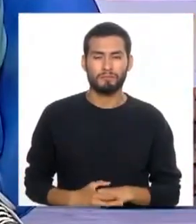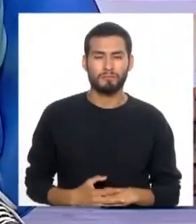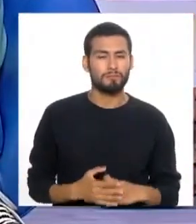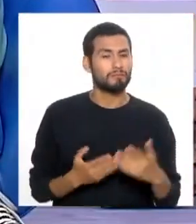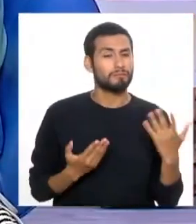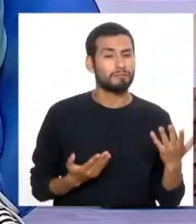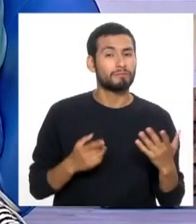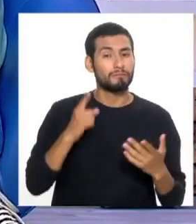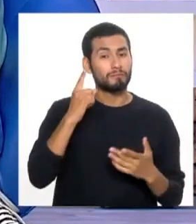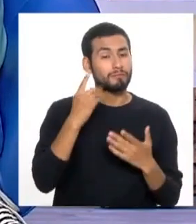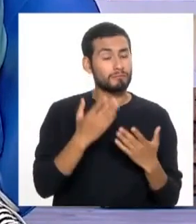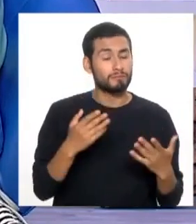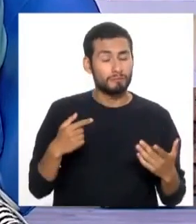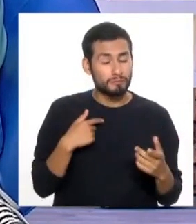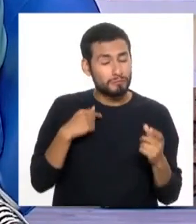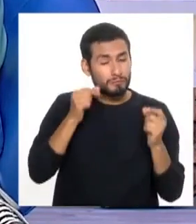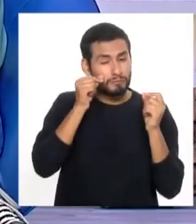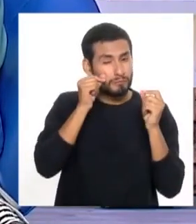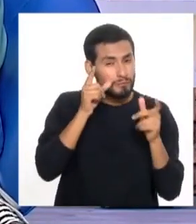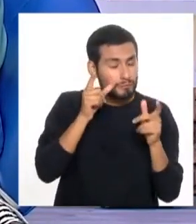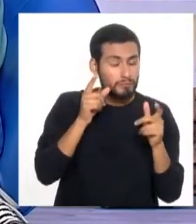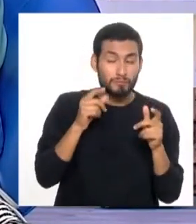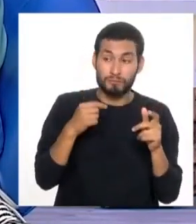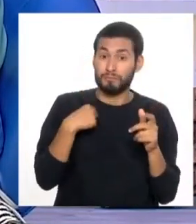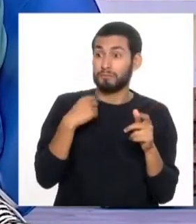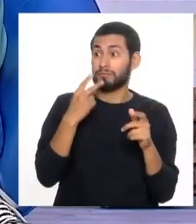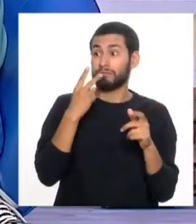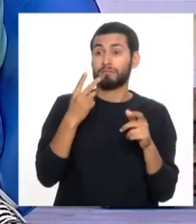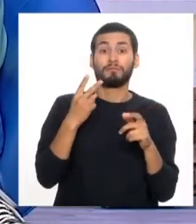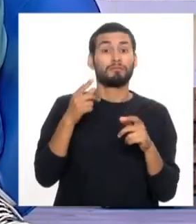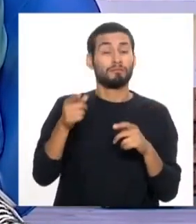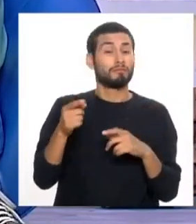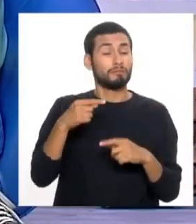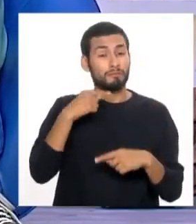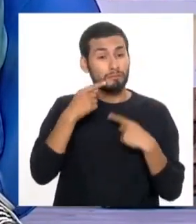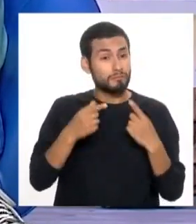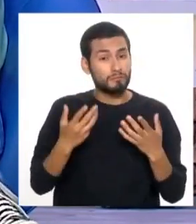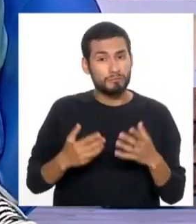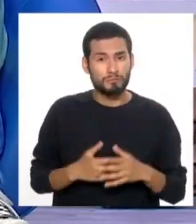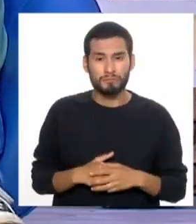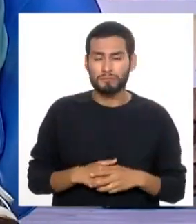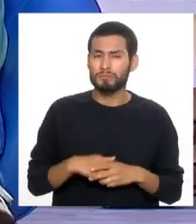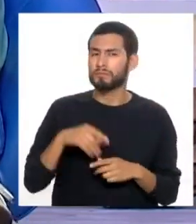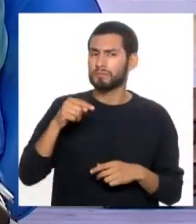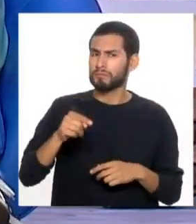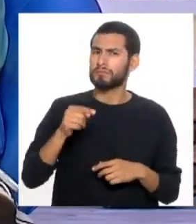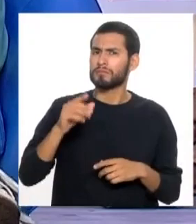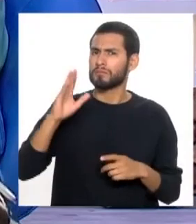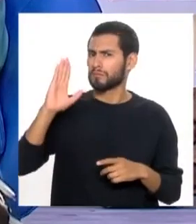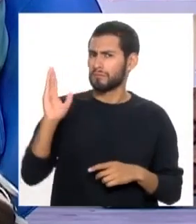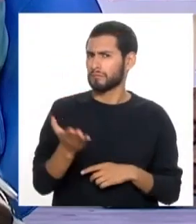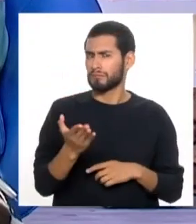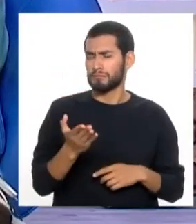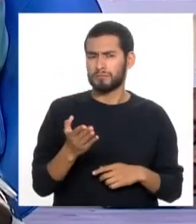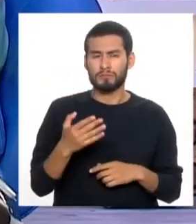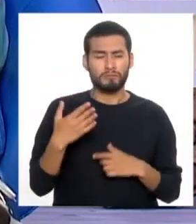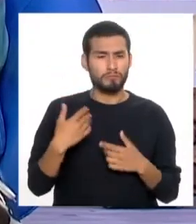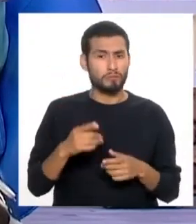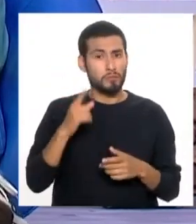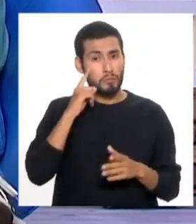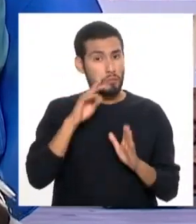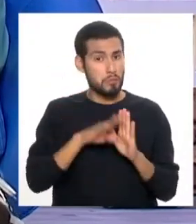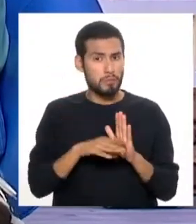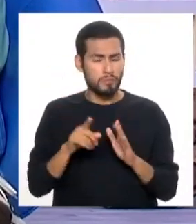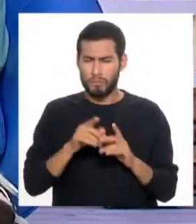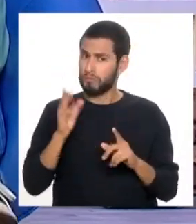Y una de las cosas que me ha llamado muchísimo la atención de la nota son las penas, que no son nada, nada leves.